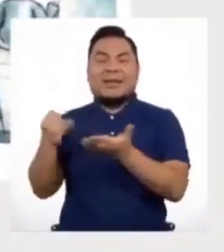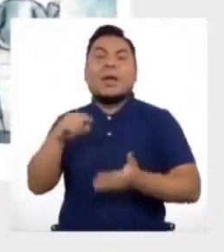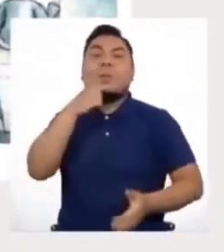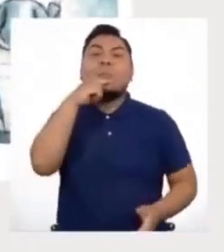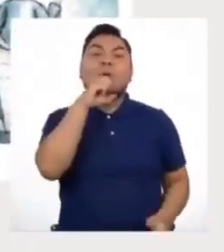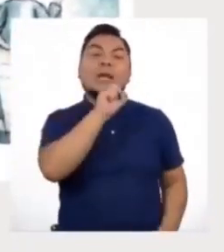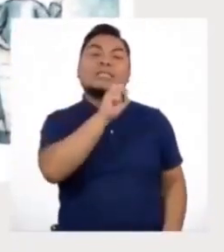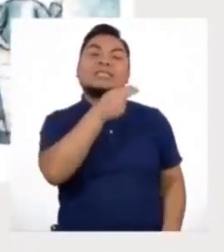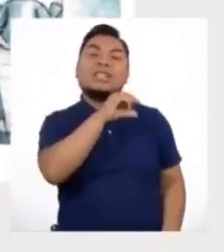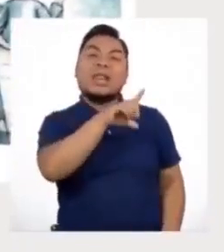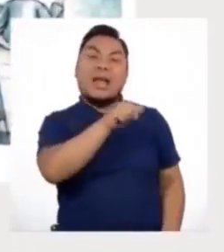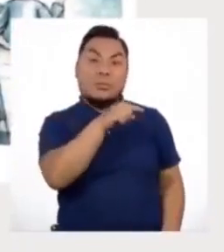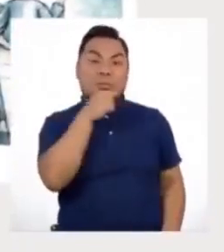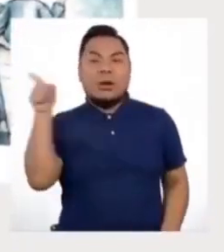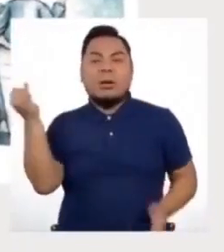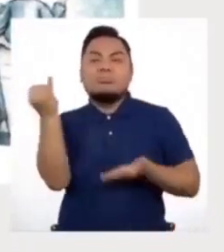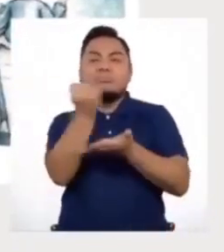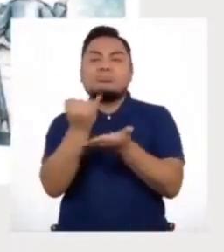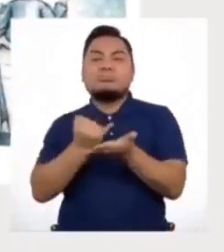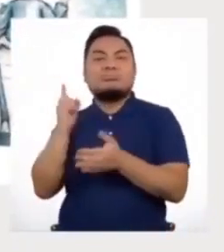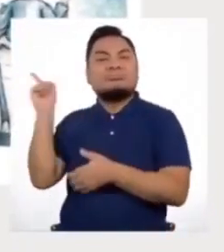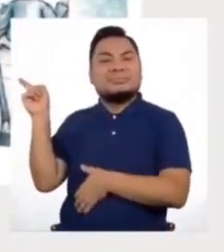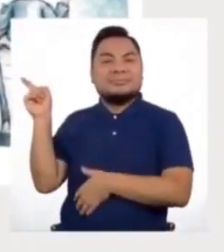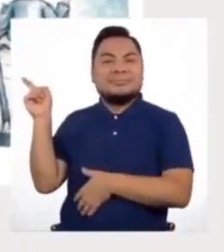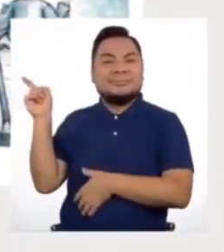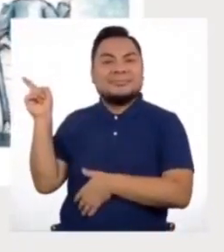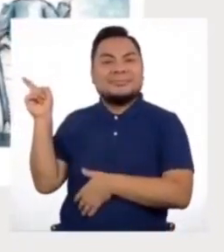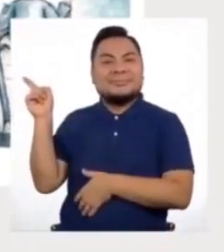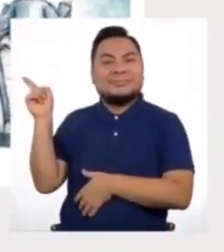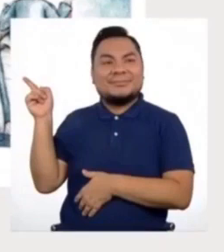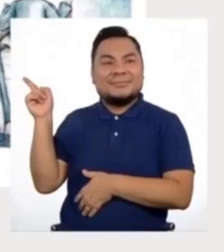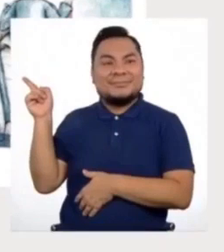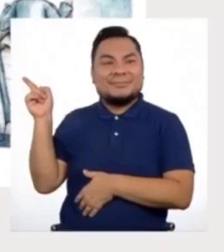Sheila Alvarado, que solo usa imágenes.